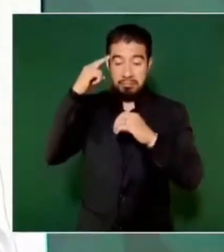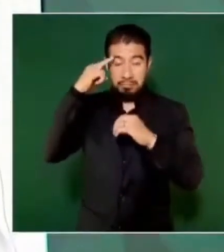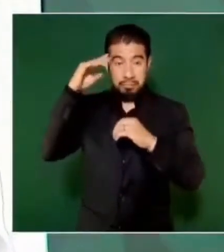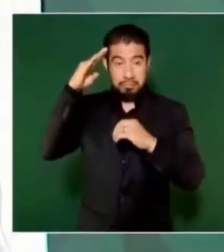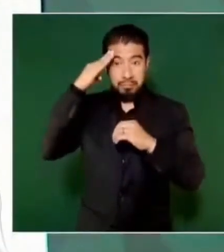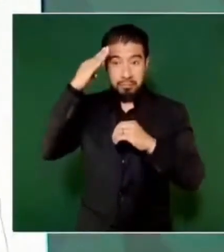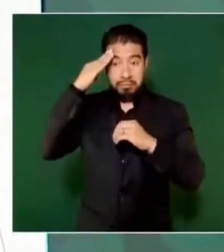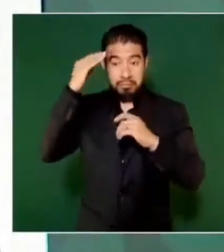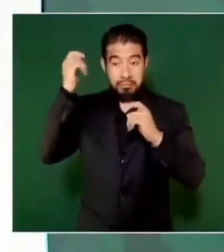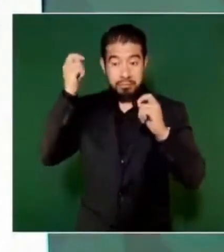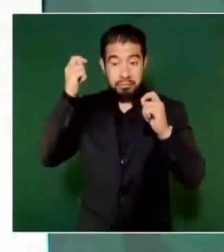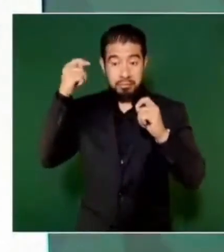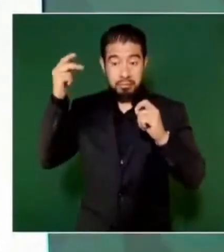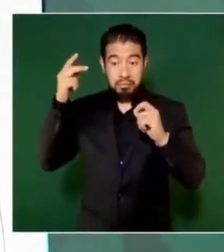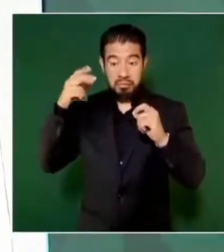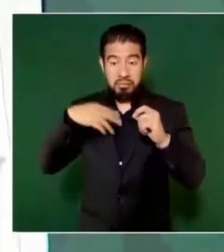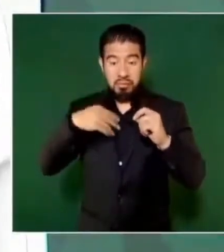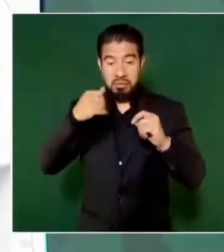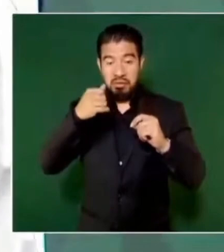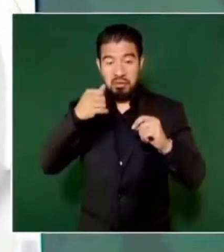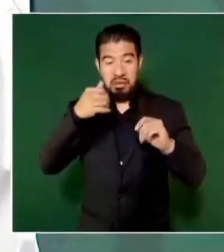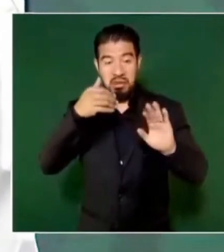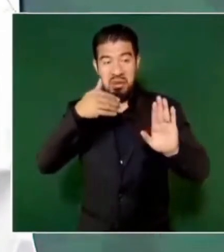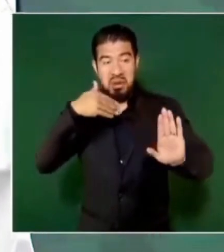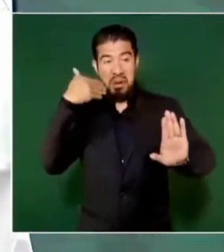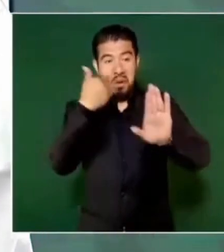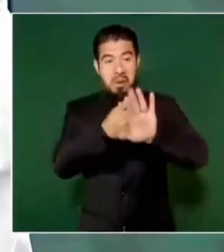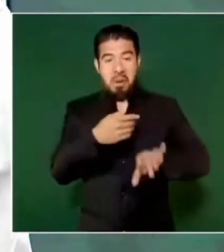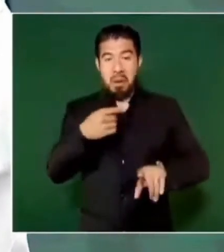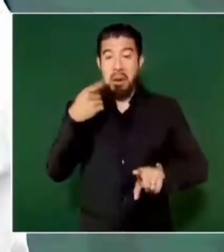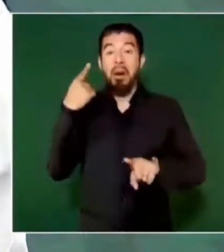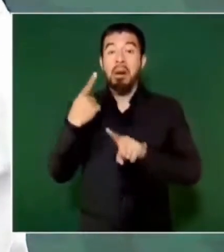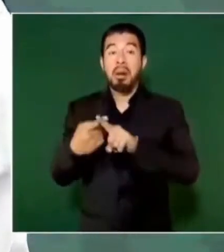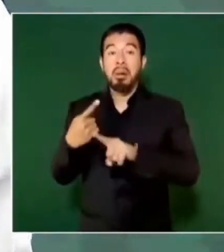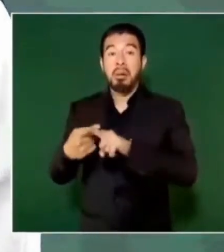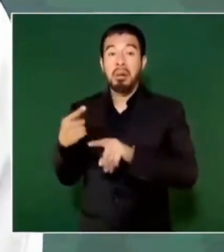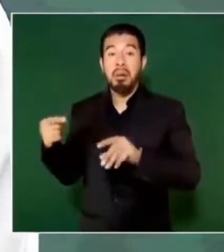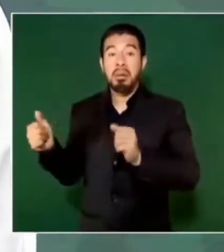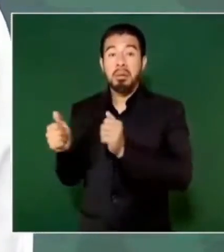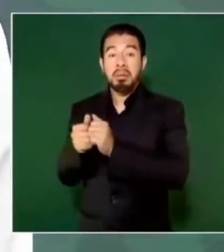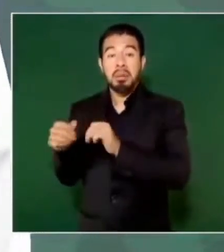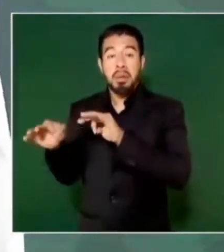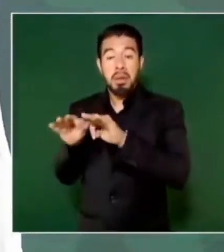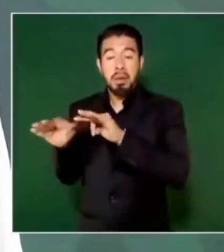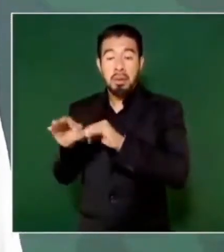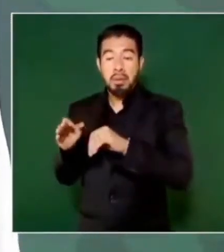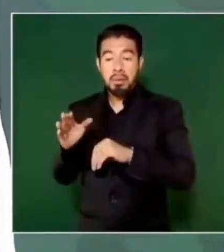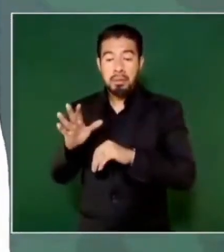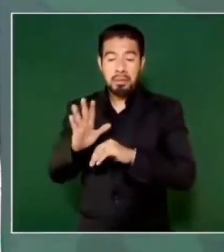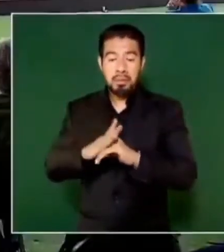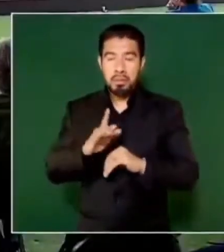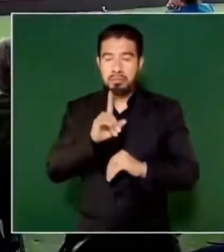en contra de nosotros. No voy a decir para quién trabaja, porque me pueden cepillar.